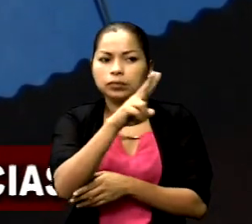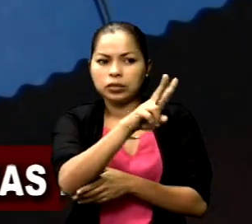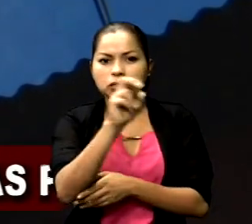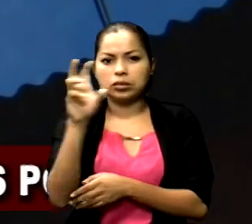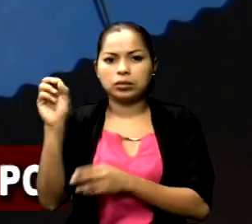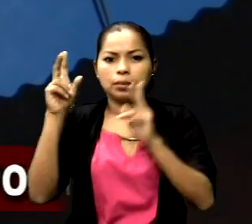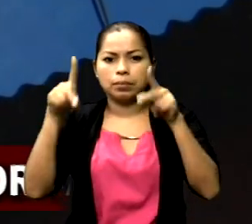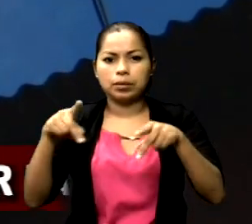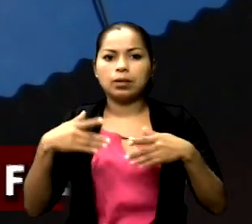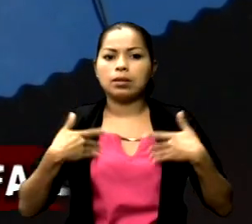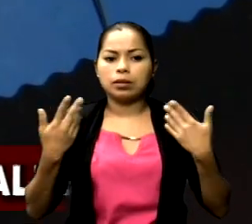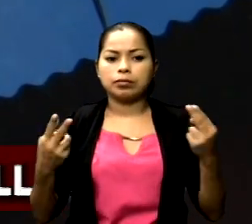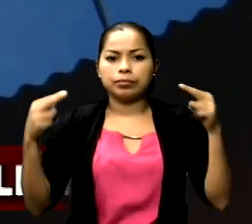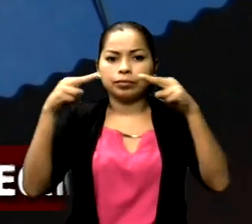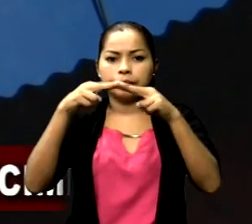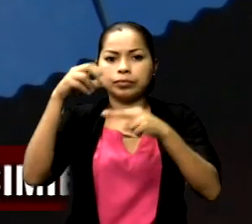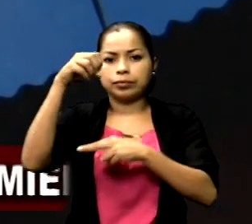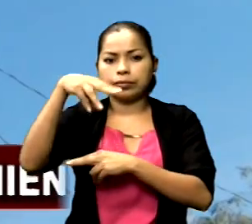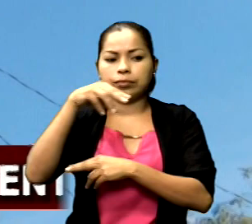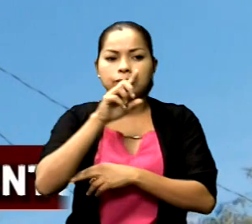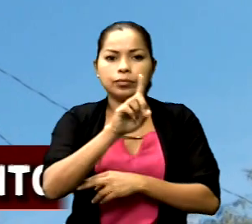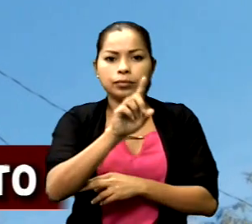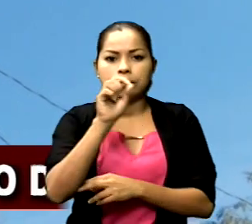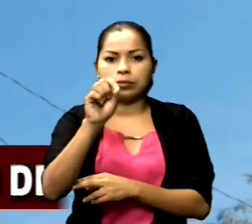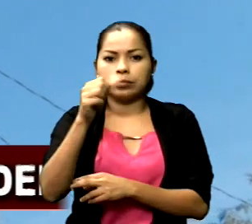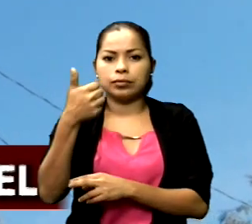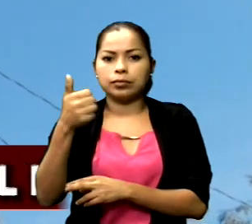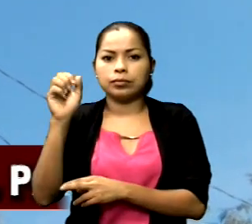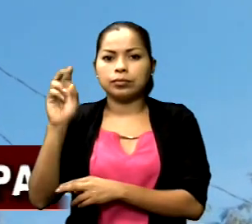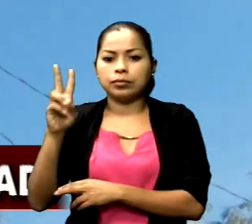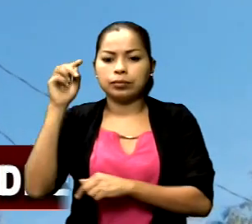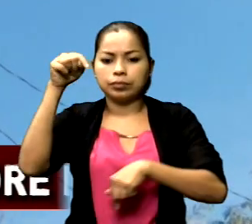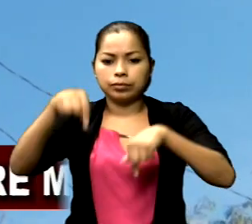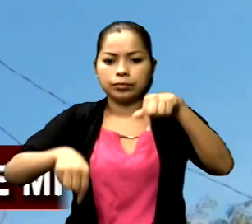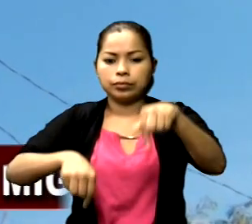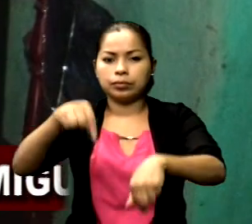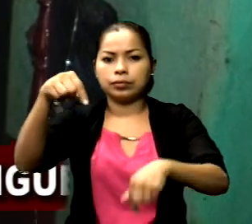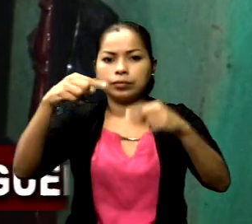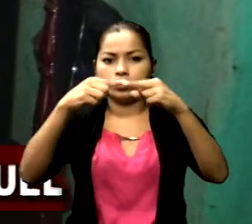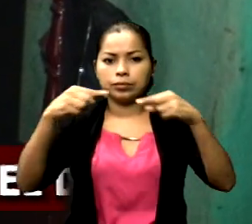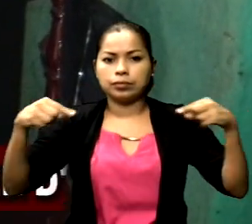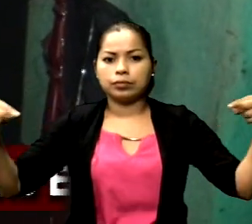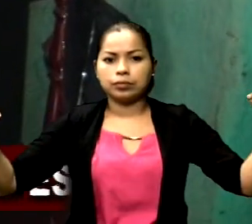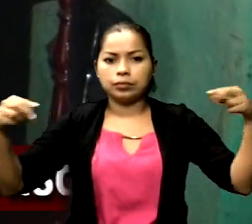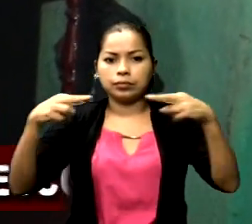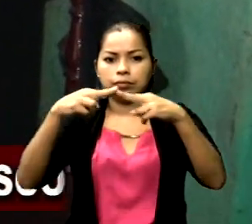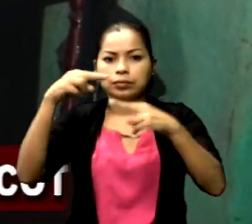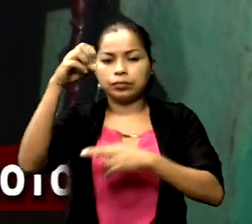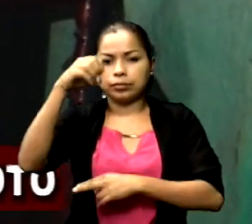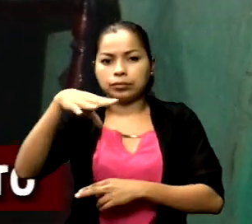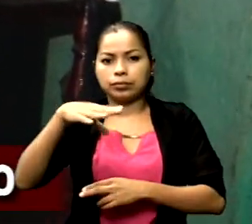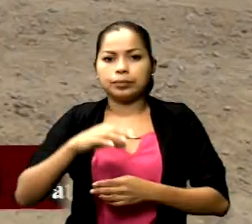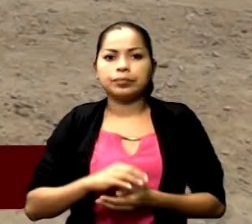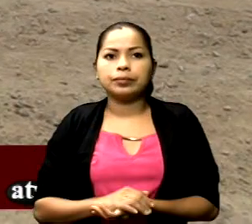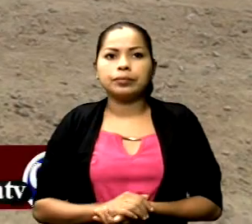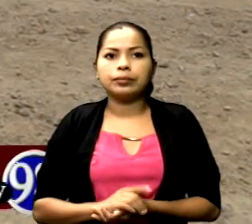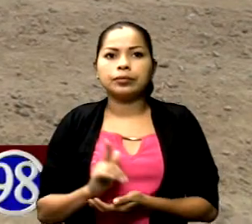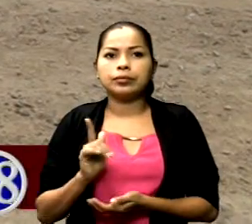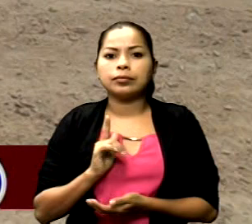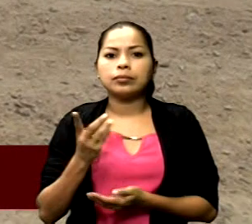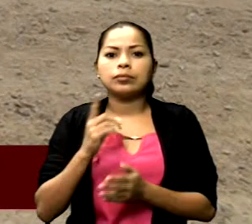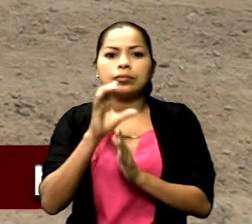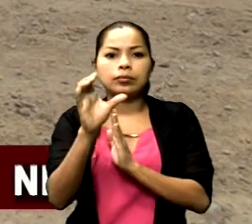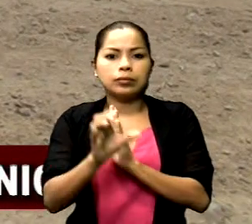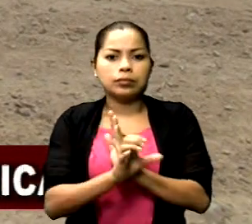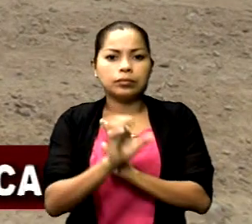fueron beneficiados con la construcción de 1.62 kilómetros de red de distribución de electricidad, que tuvo un